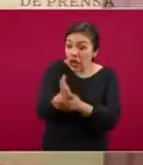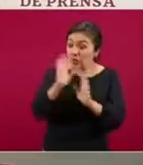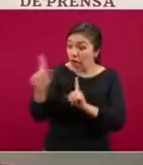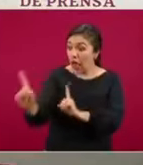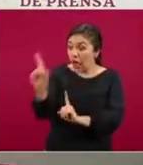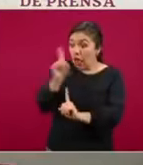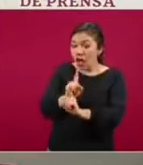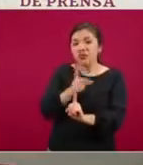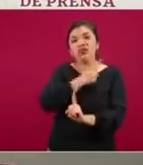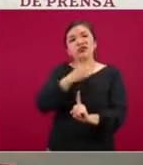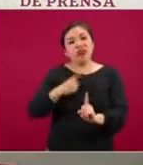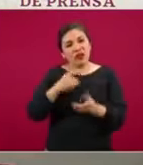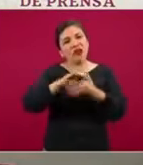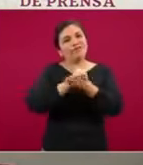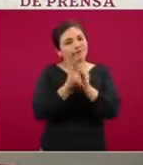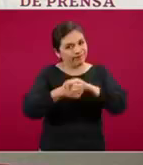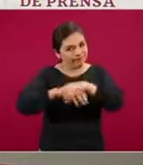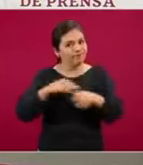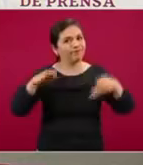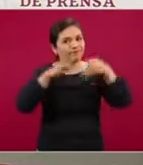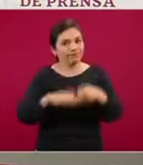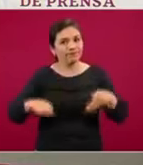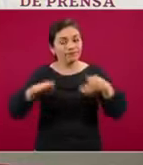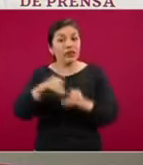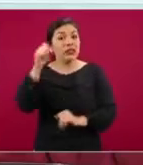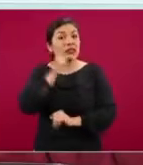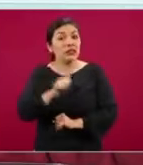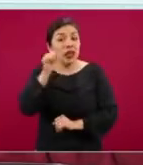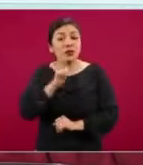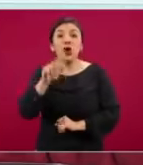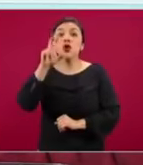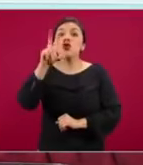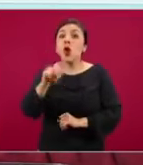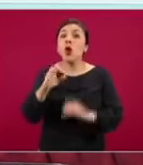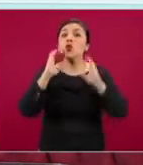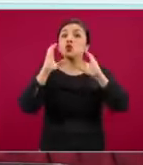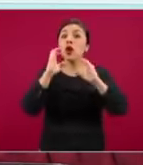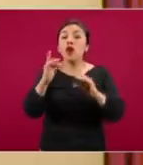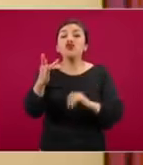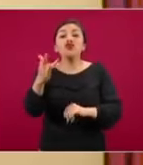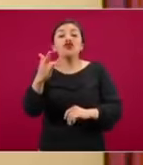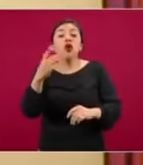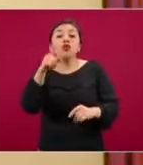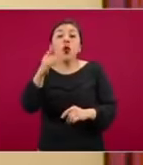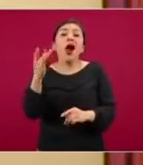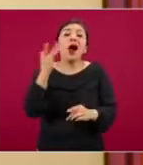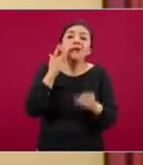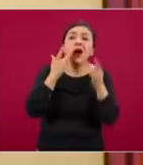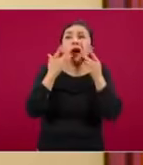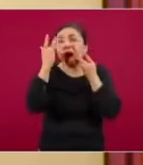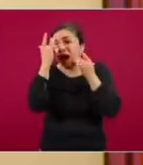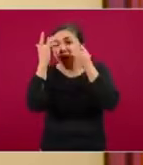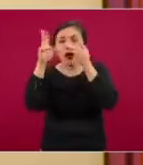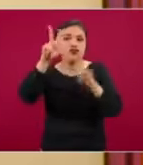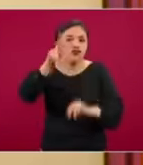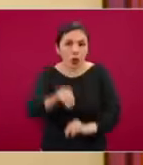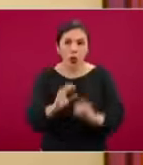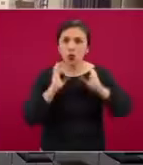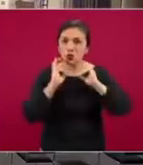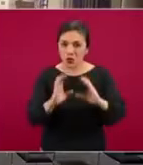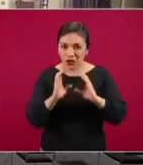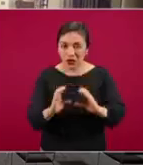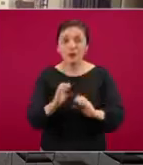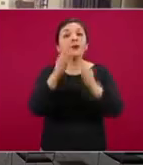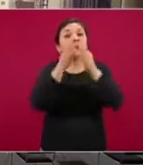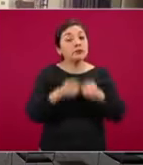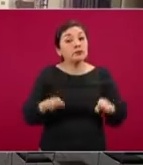ambiente, lavarnos las manos y siempre tratar de no tocar la boca, la nariz y los ojos.